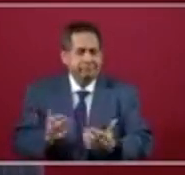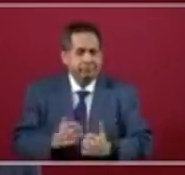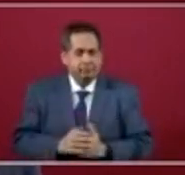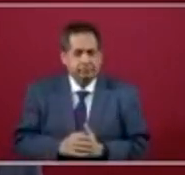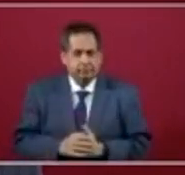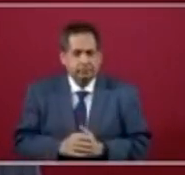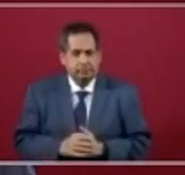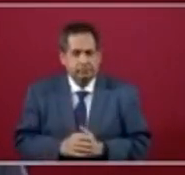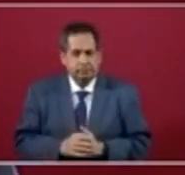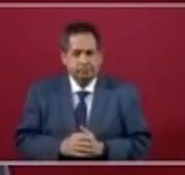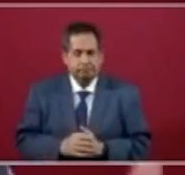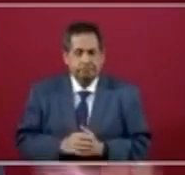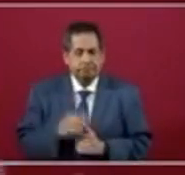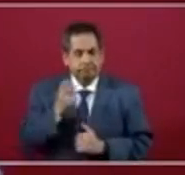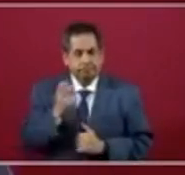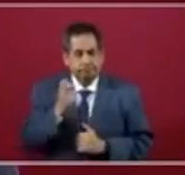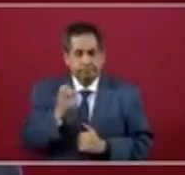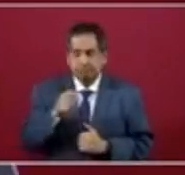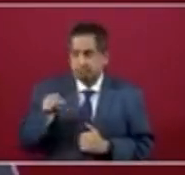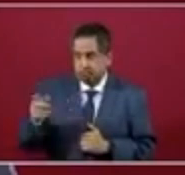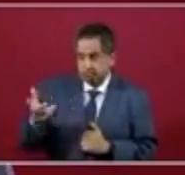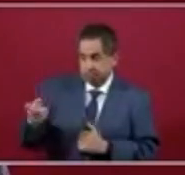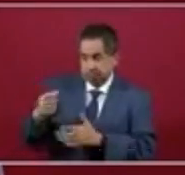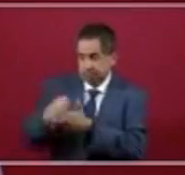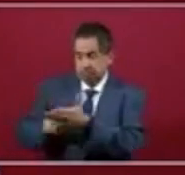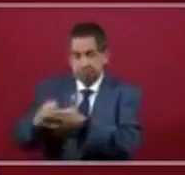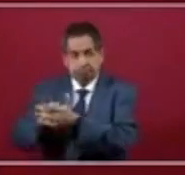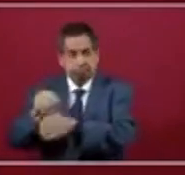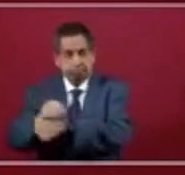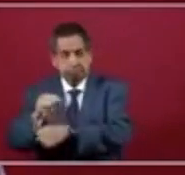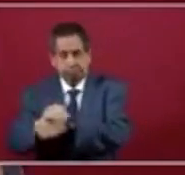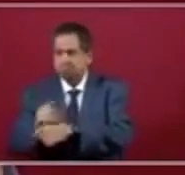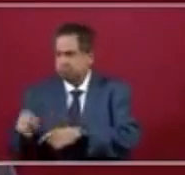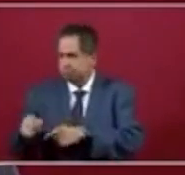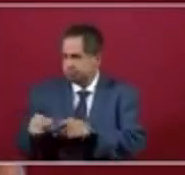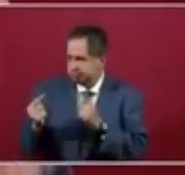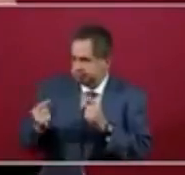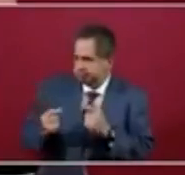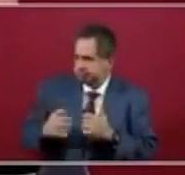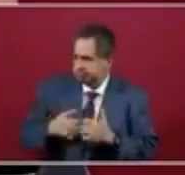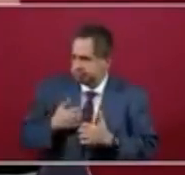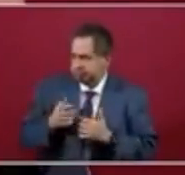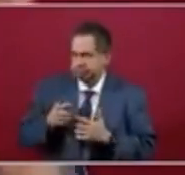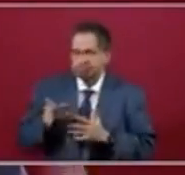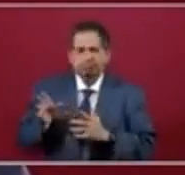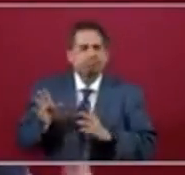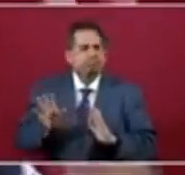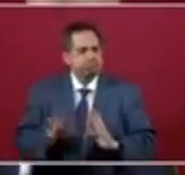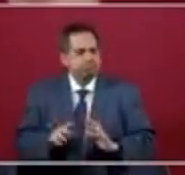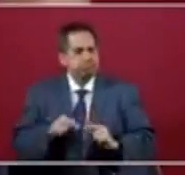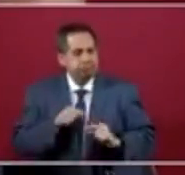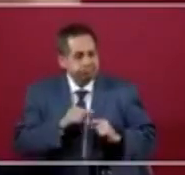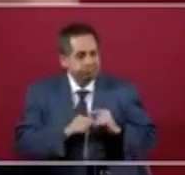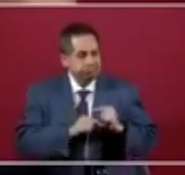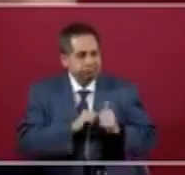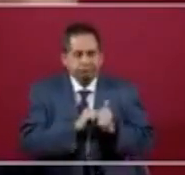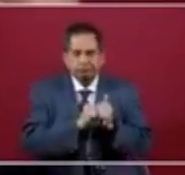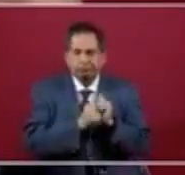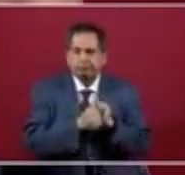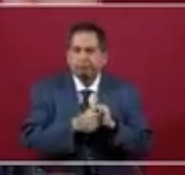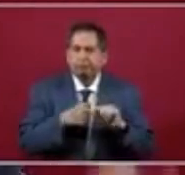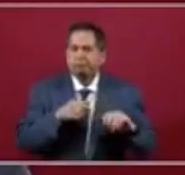y que ese comportamiento fue creando una